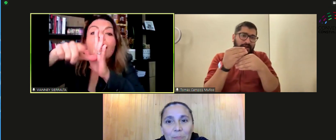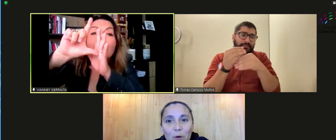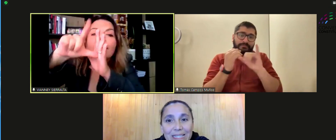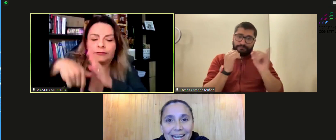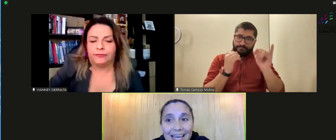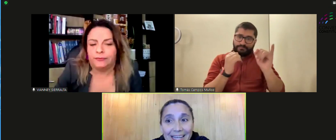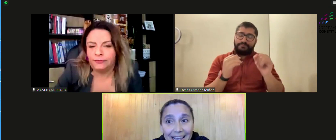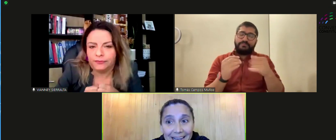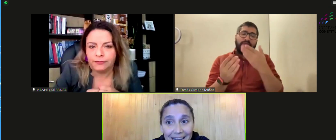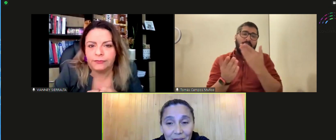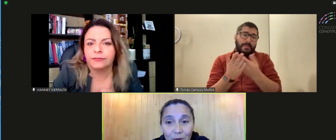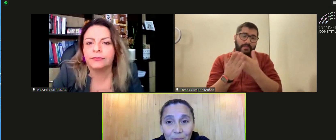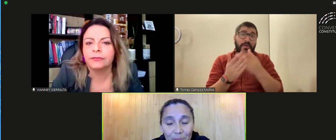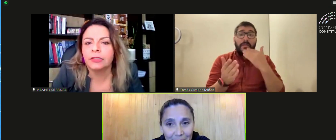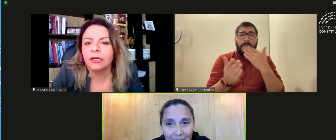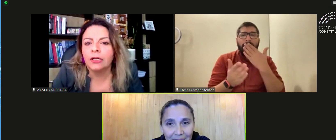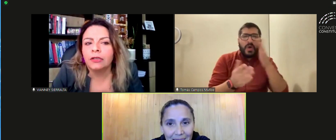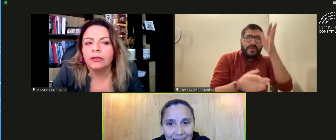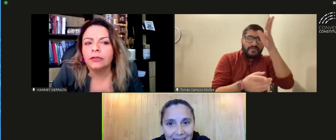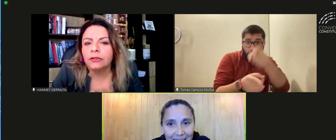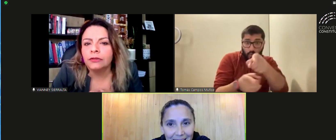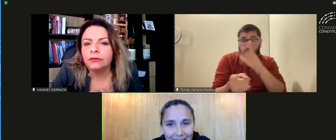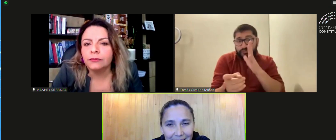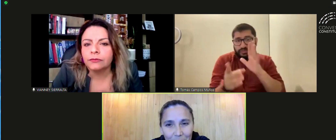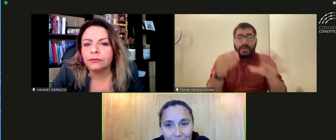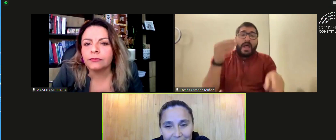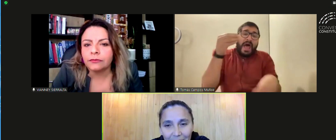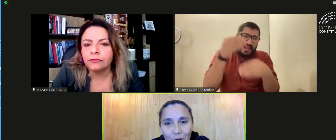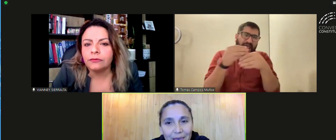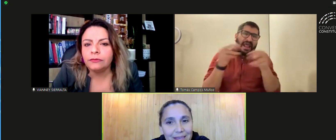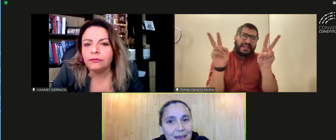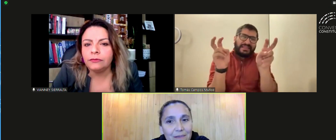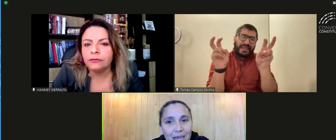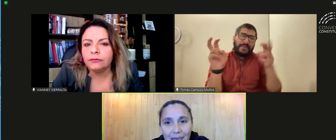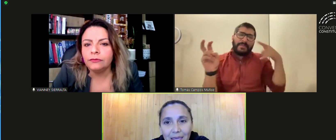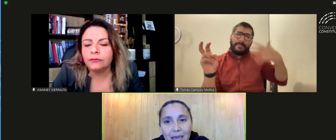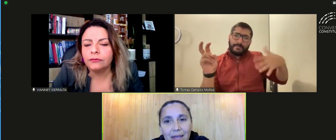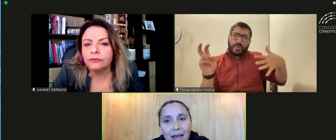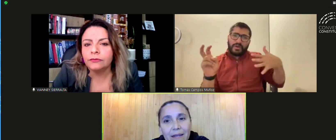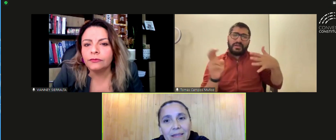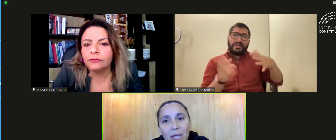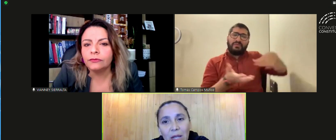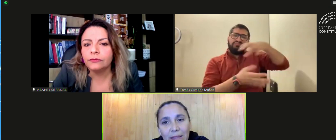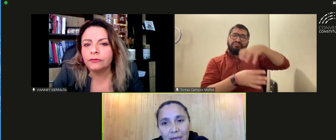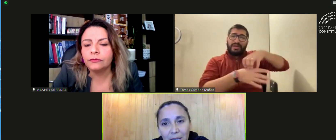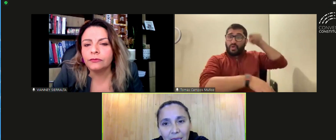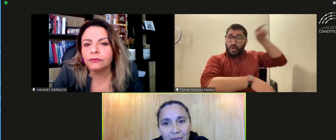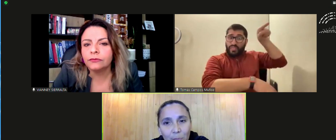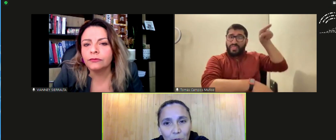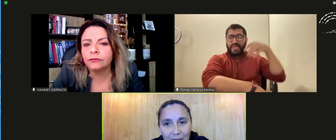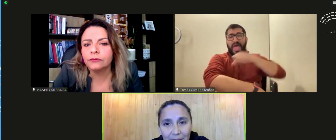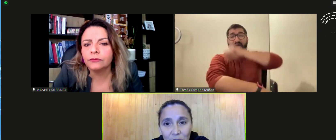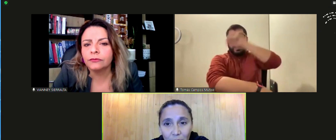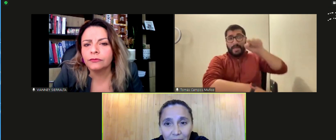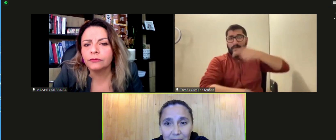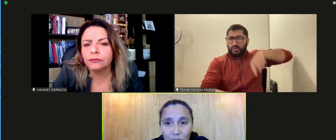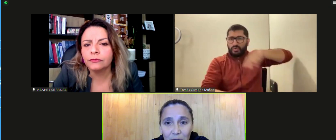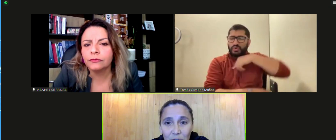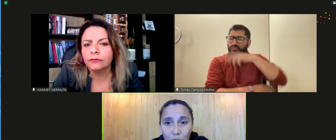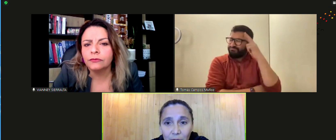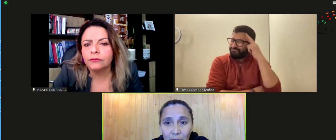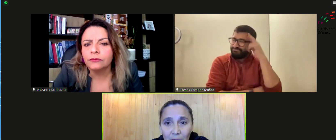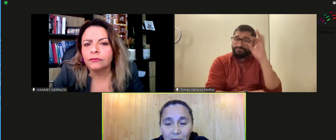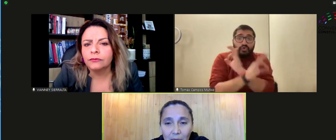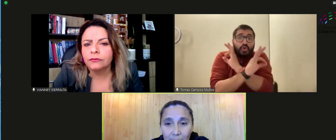Hola, quería aprovechar de agregar algo. Quería aprovechar lo que decía Vianey y agregar también el tema que es importante sobre